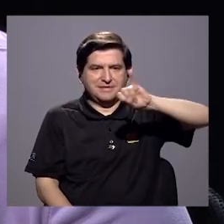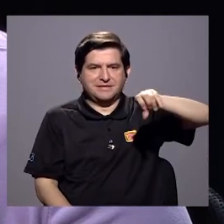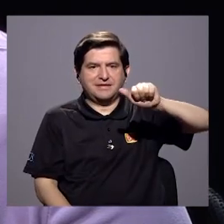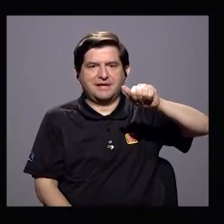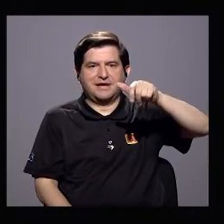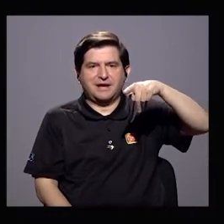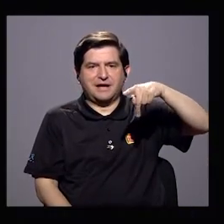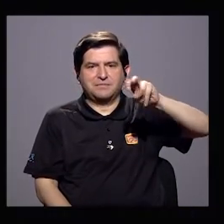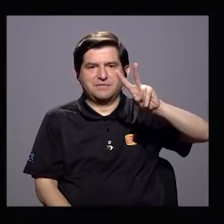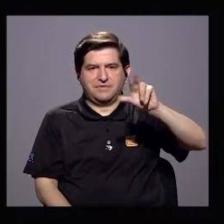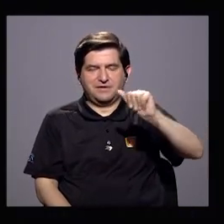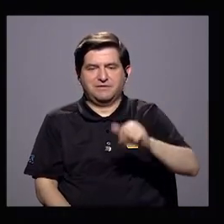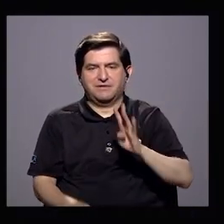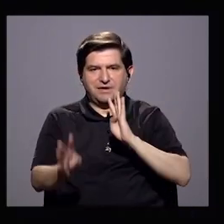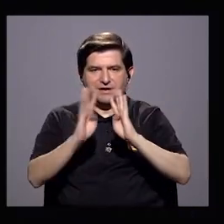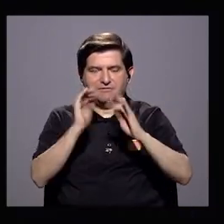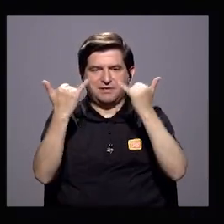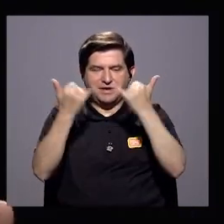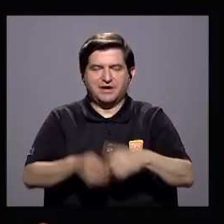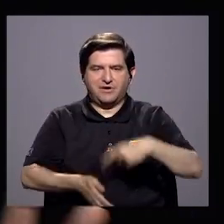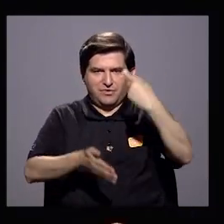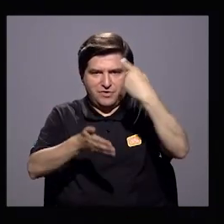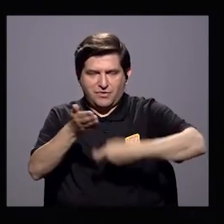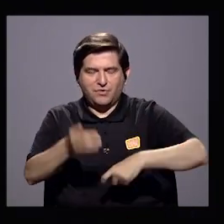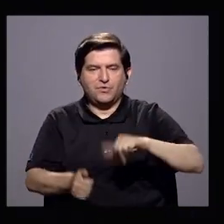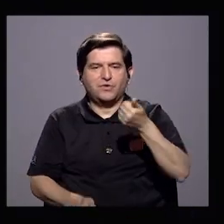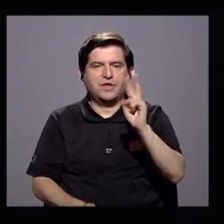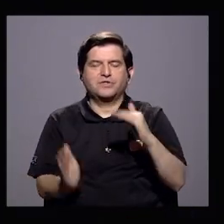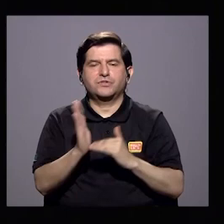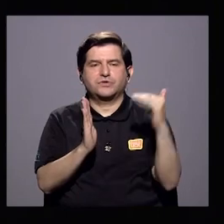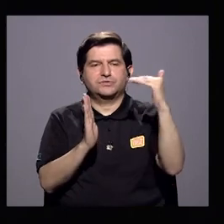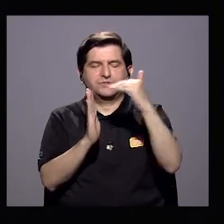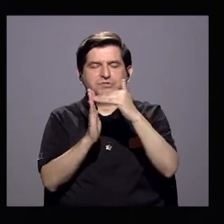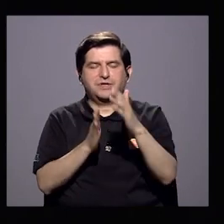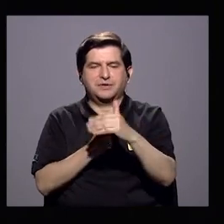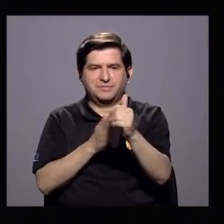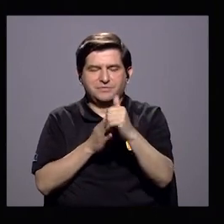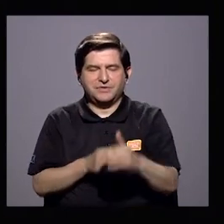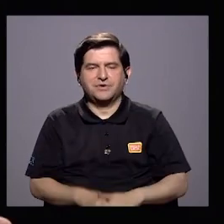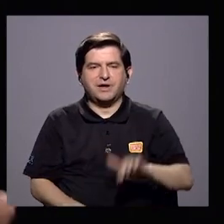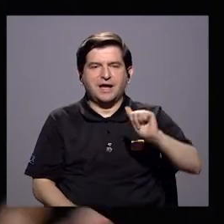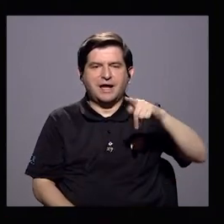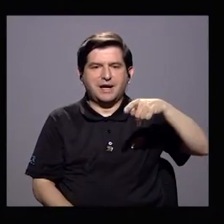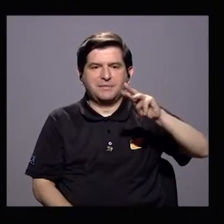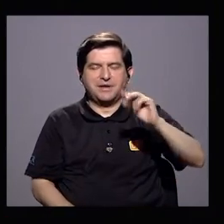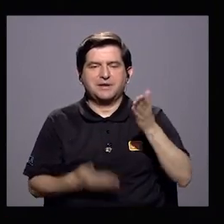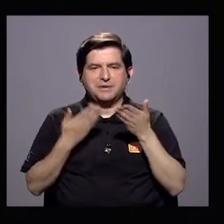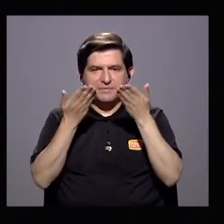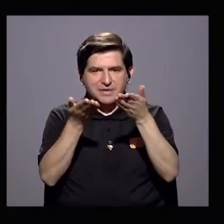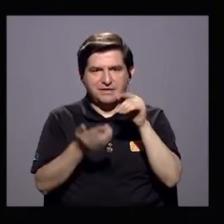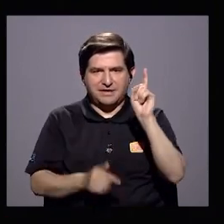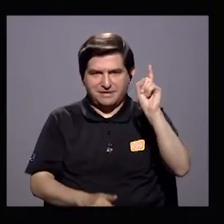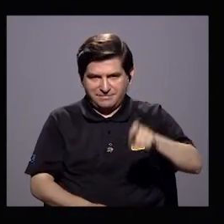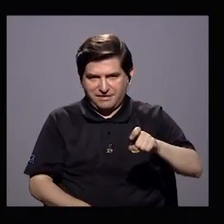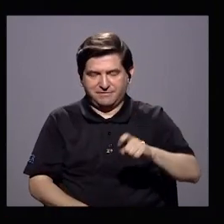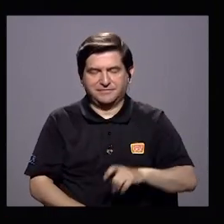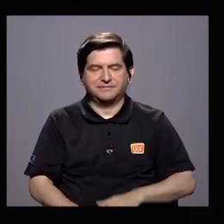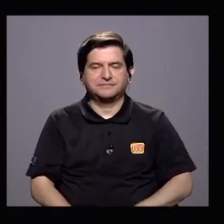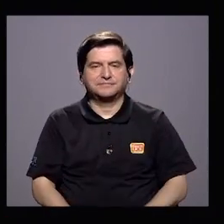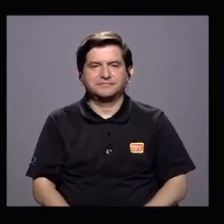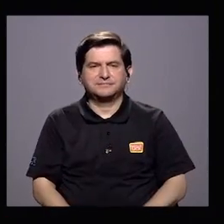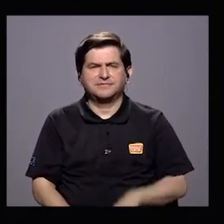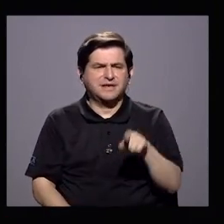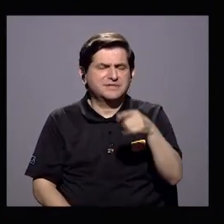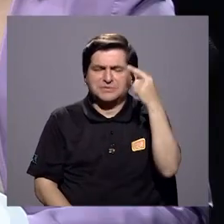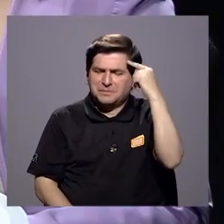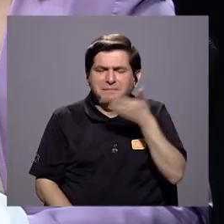Habdeba. Vamos a hablar sobre el canon. Existen 12 millones de dólares que APM Terminas tiene que entregarle a ustedes.